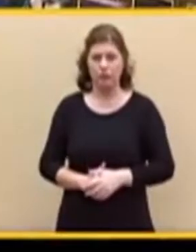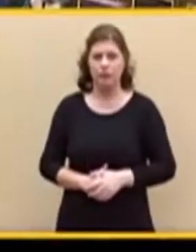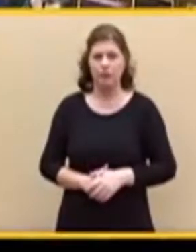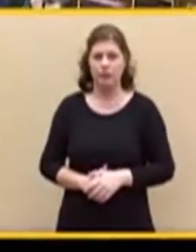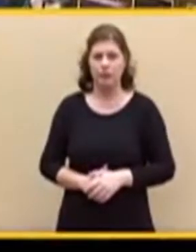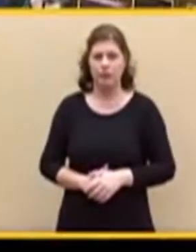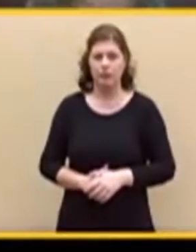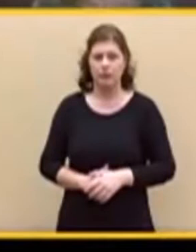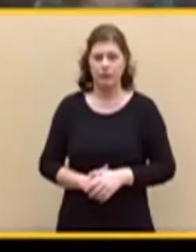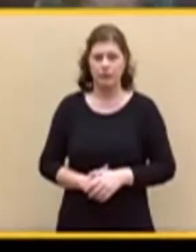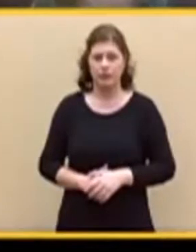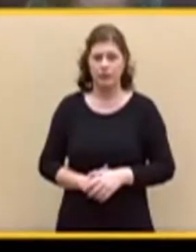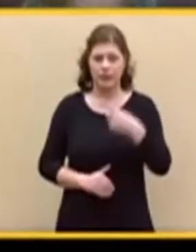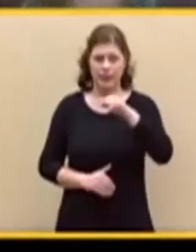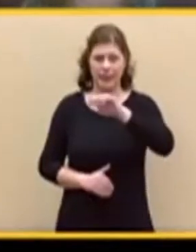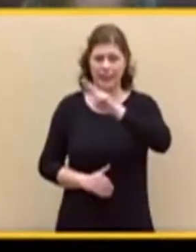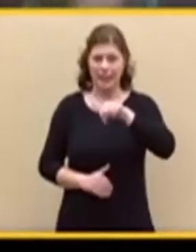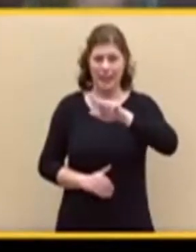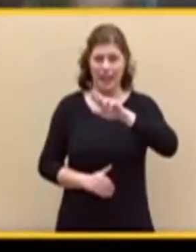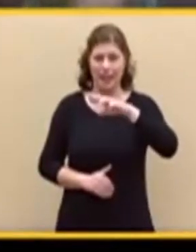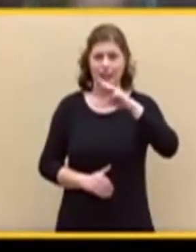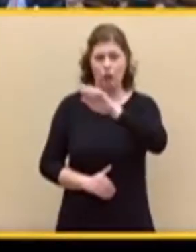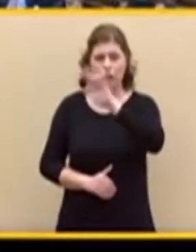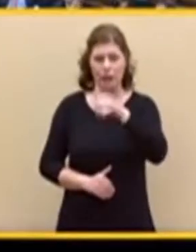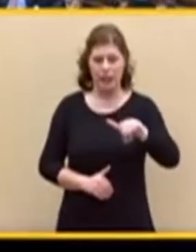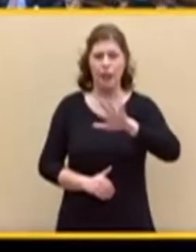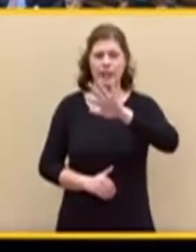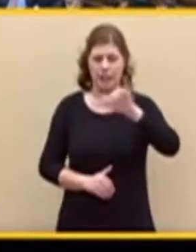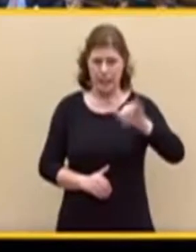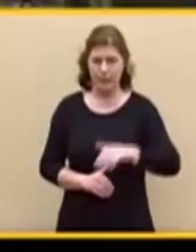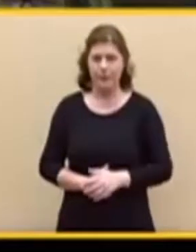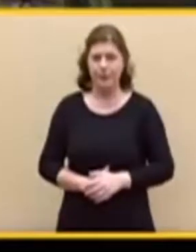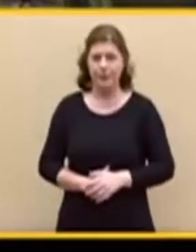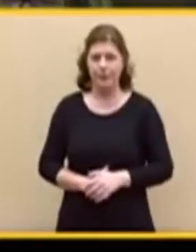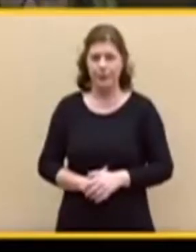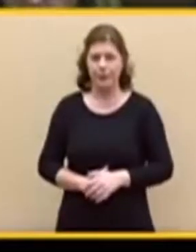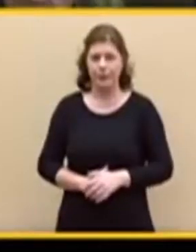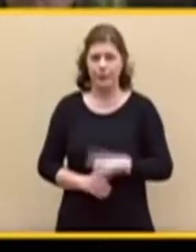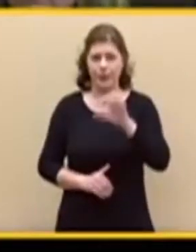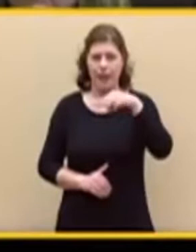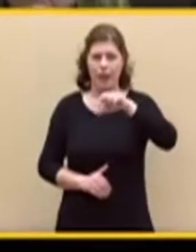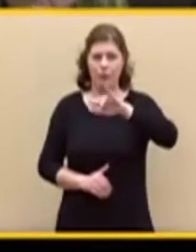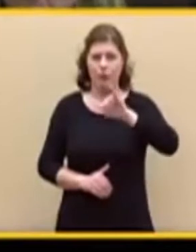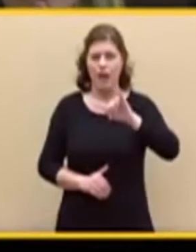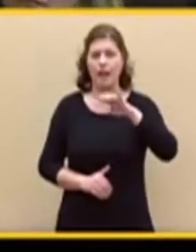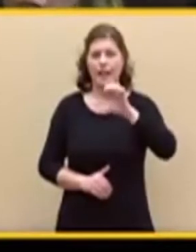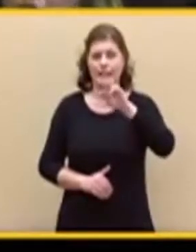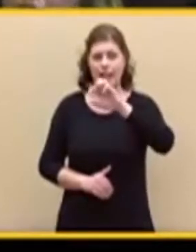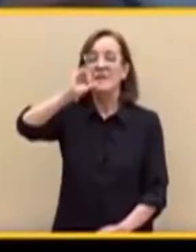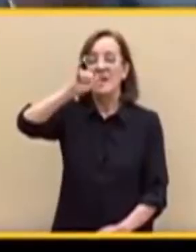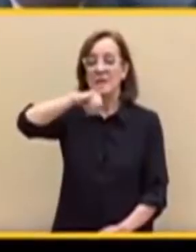Lidia Guinard Moreno. No. No. Marc Lamuà Estañol. No.